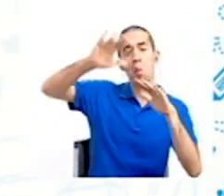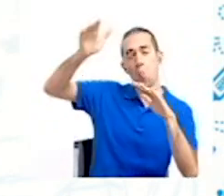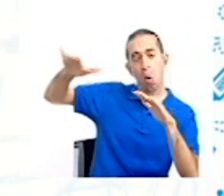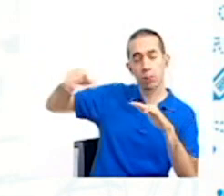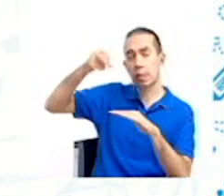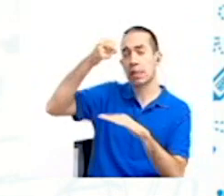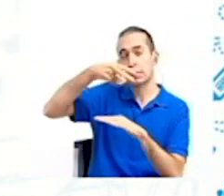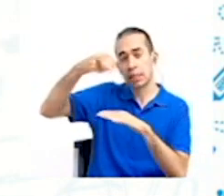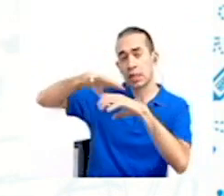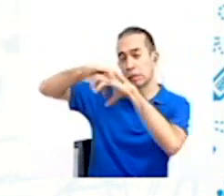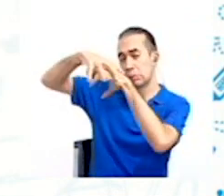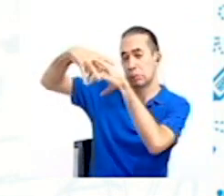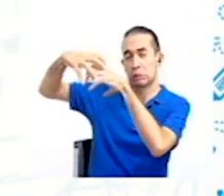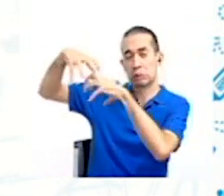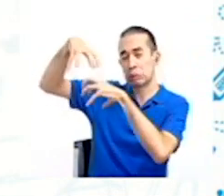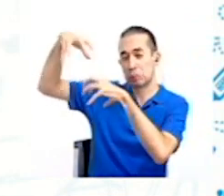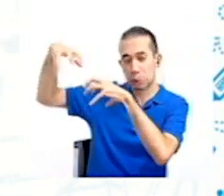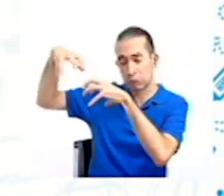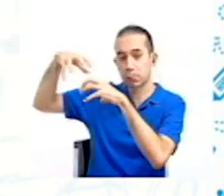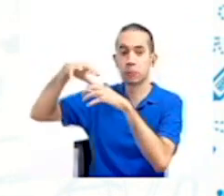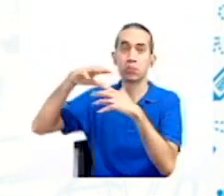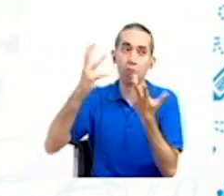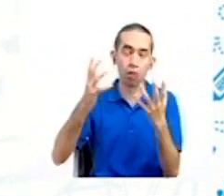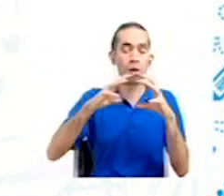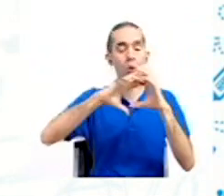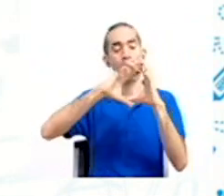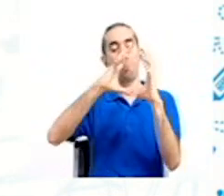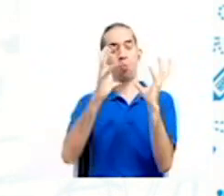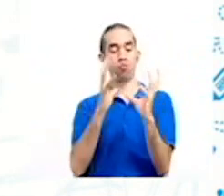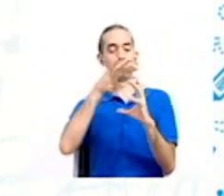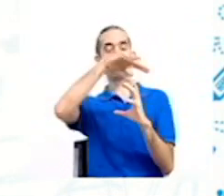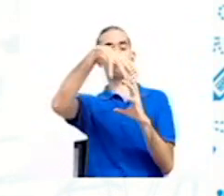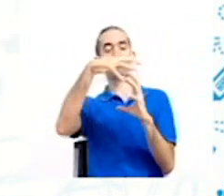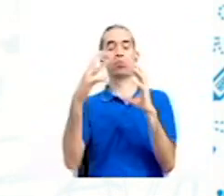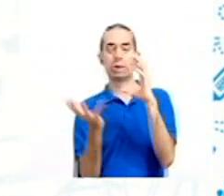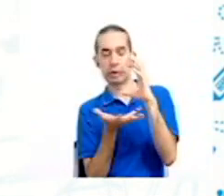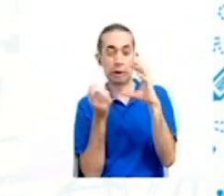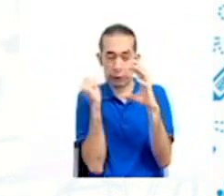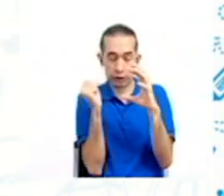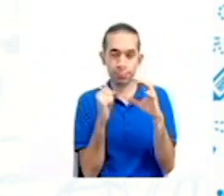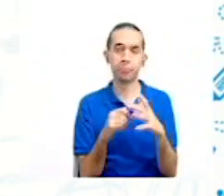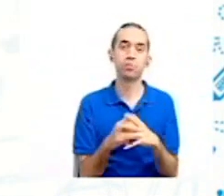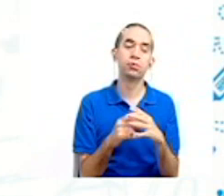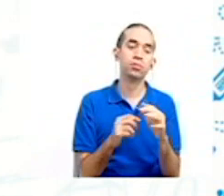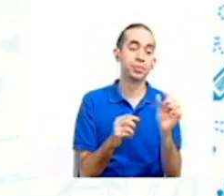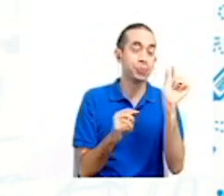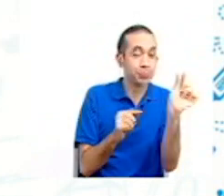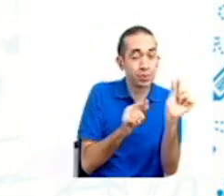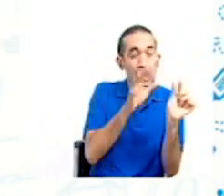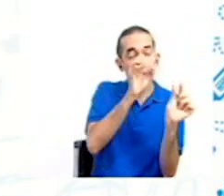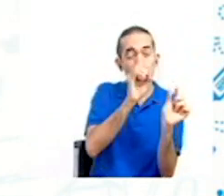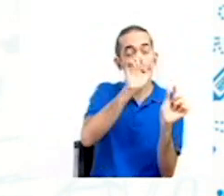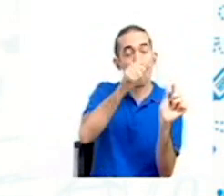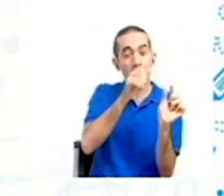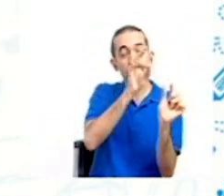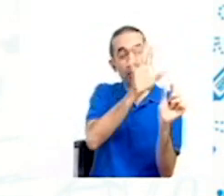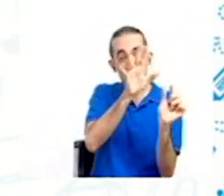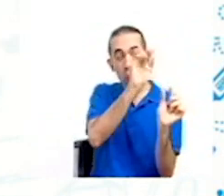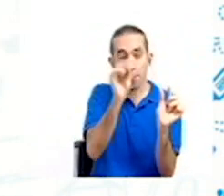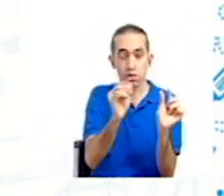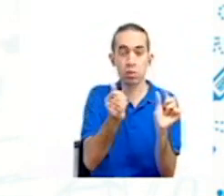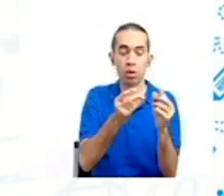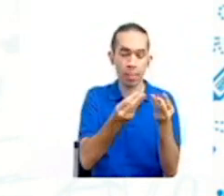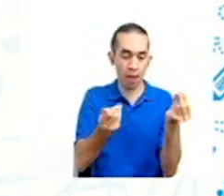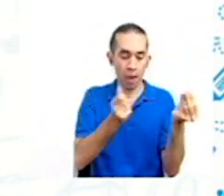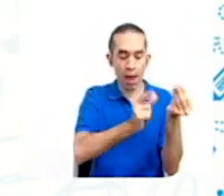son en los polos o en las montañas agua congelada. Un 0,75% se encuentra en los mantos acuíferos, o